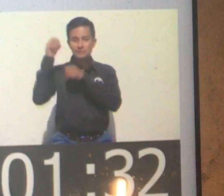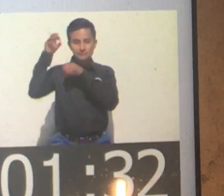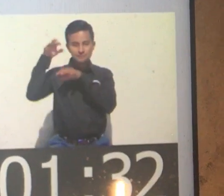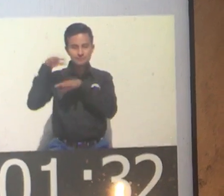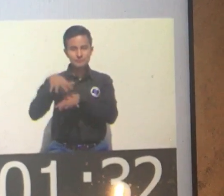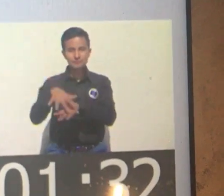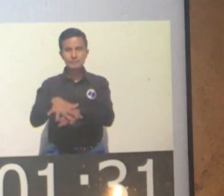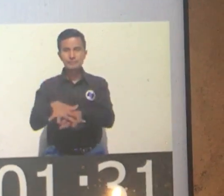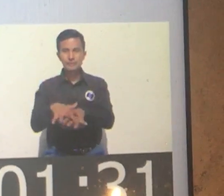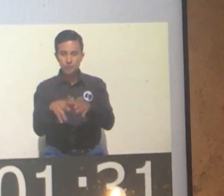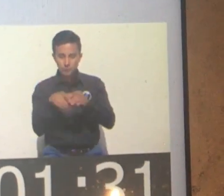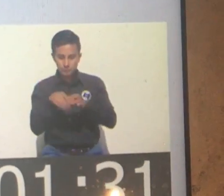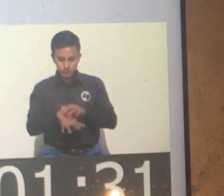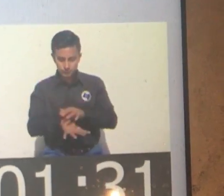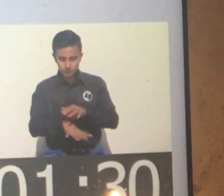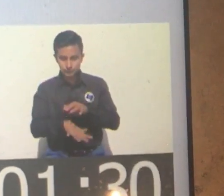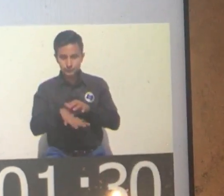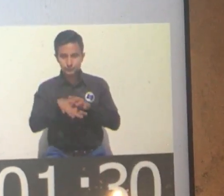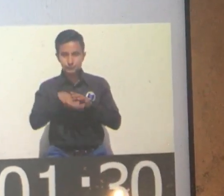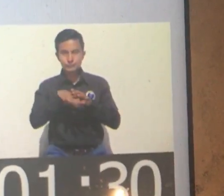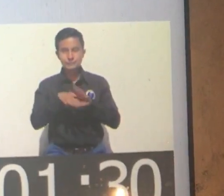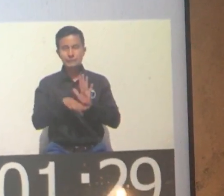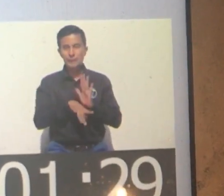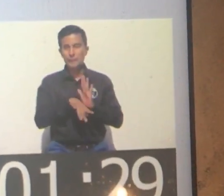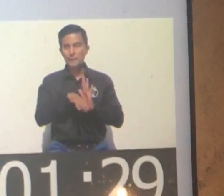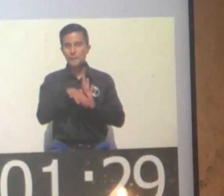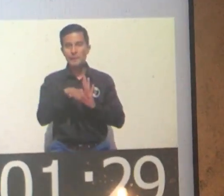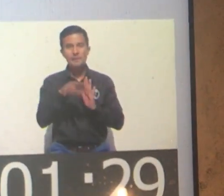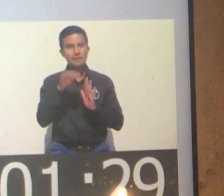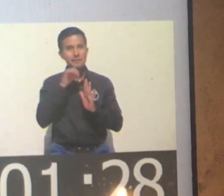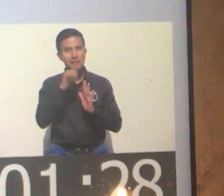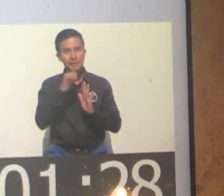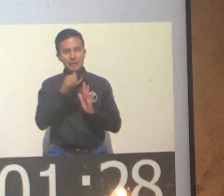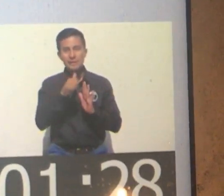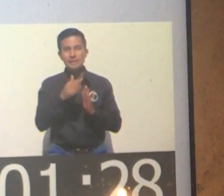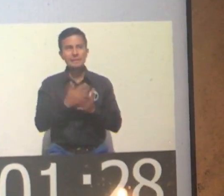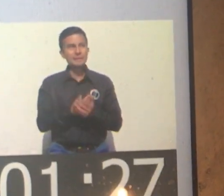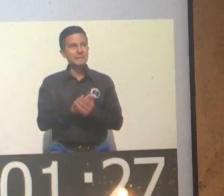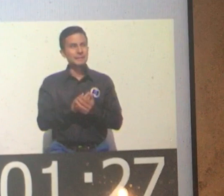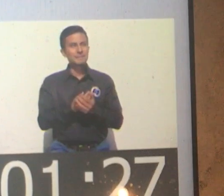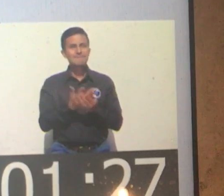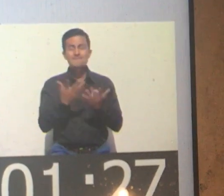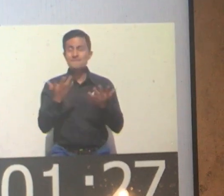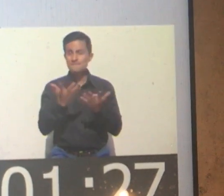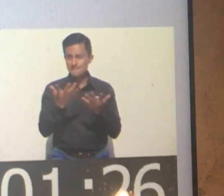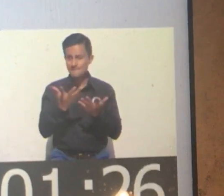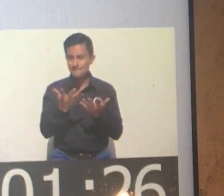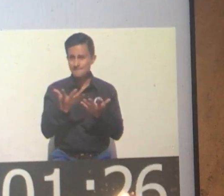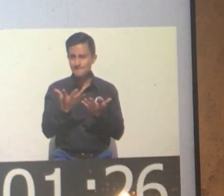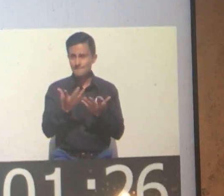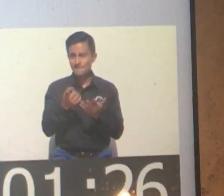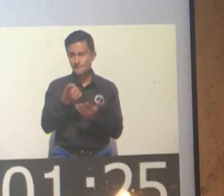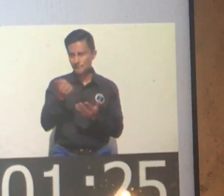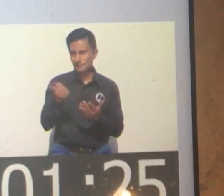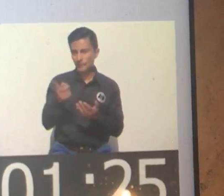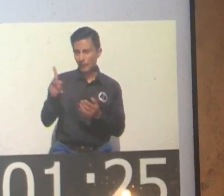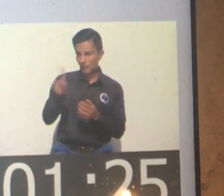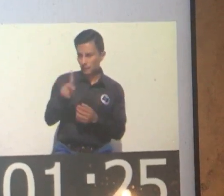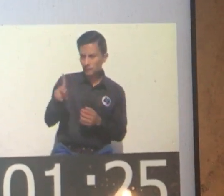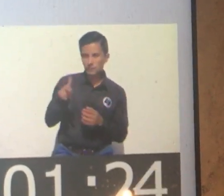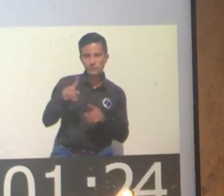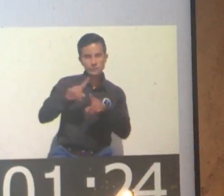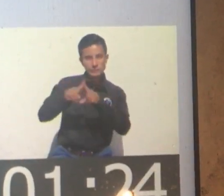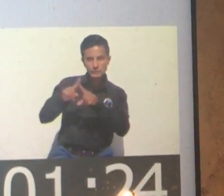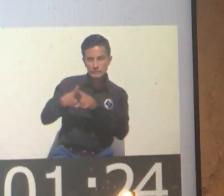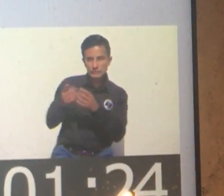no se rellenan las pesas y los gordos que vamos a hacer en las comunidades de san miguel allende